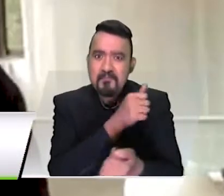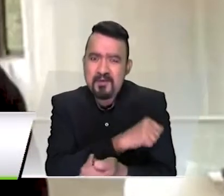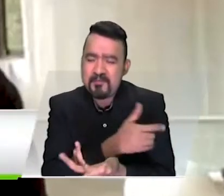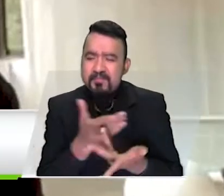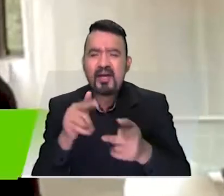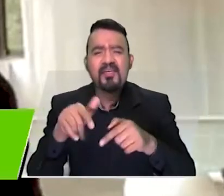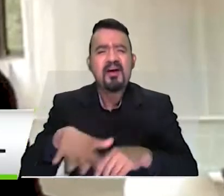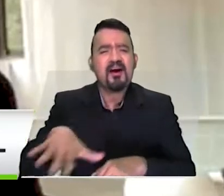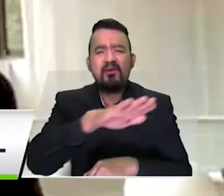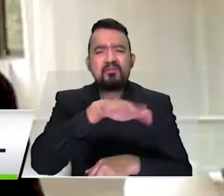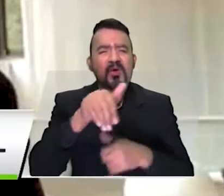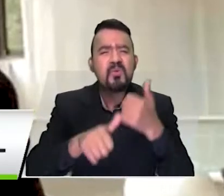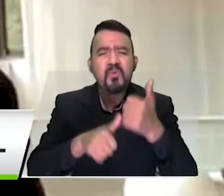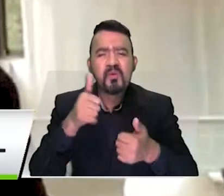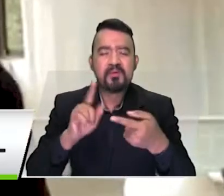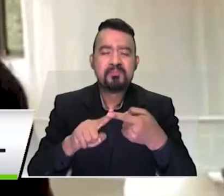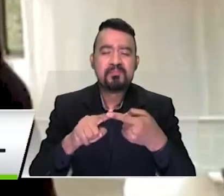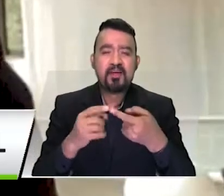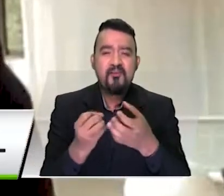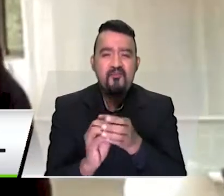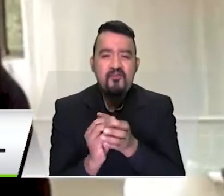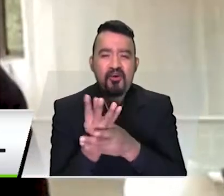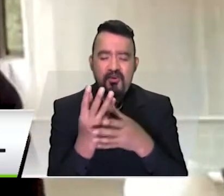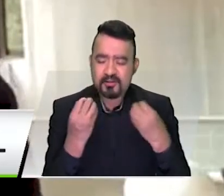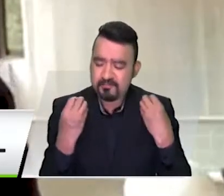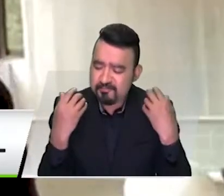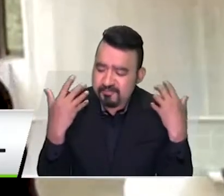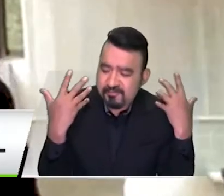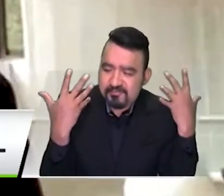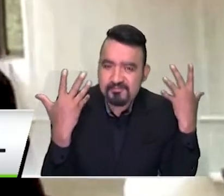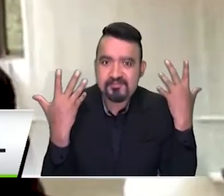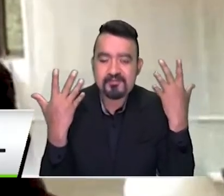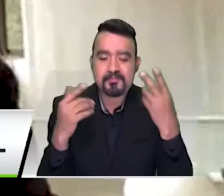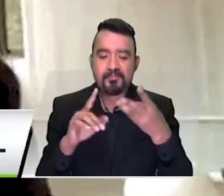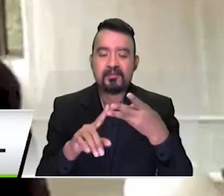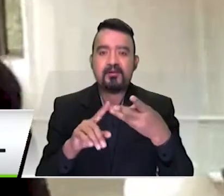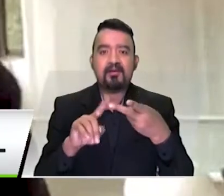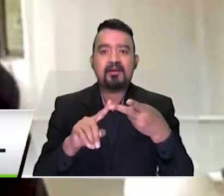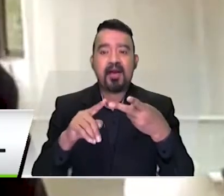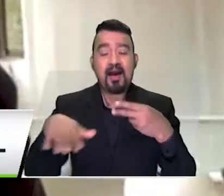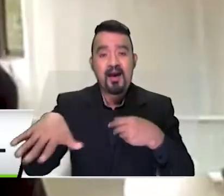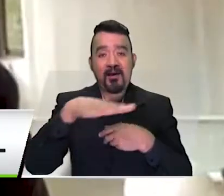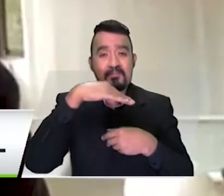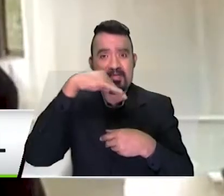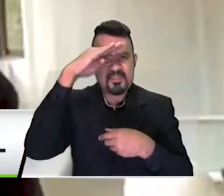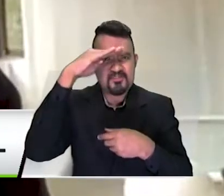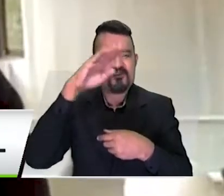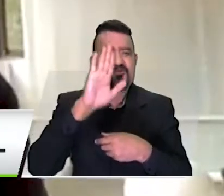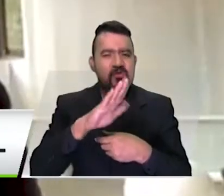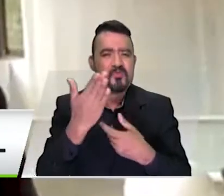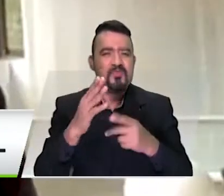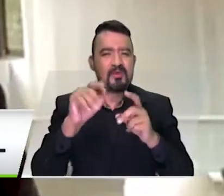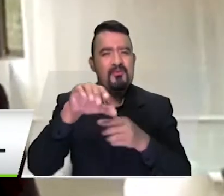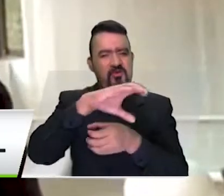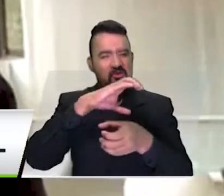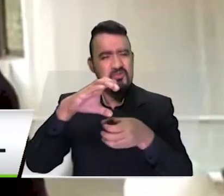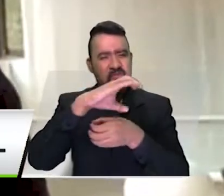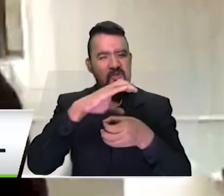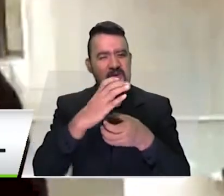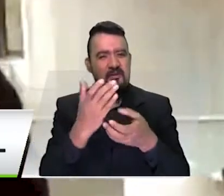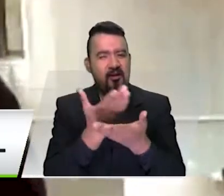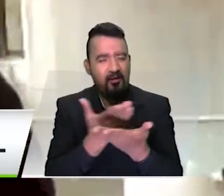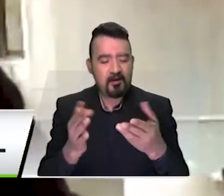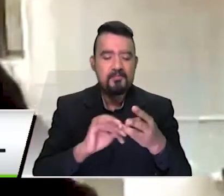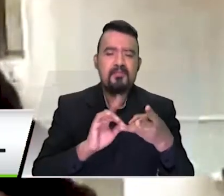de las flores de la cultura urbana que hay en medellín de la cultura de transformación social que son